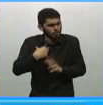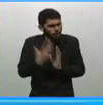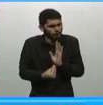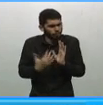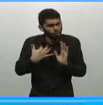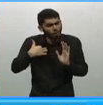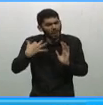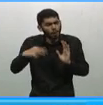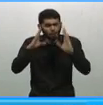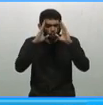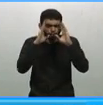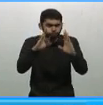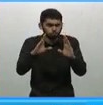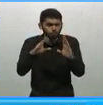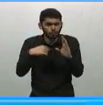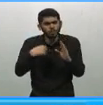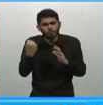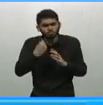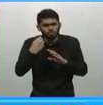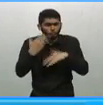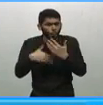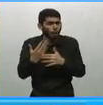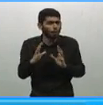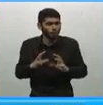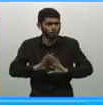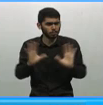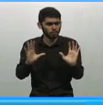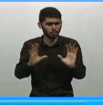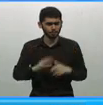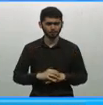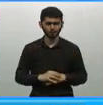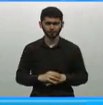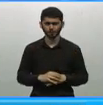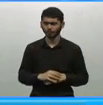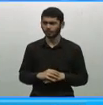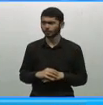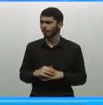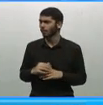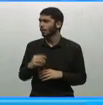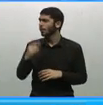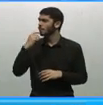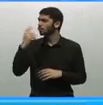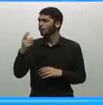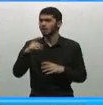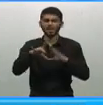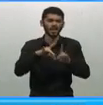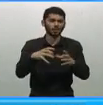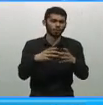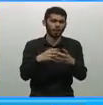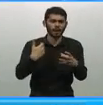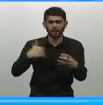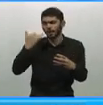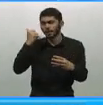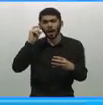seguir jugando al fútbol como como lo trato de hacer Fernando habrá gago seguramente por mucho tiempo la selección argentina ya hay una